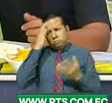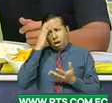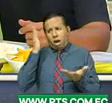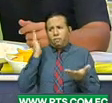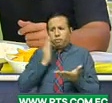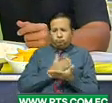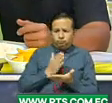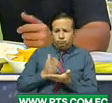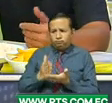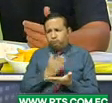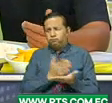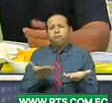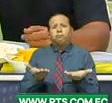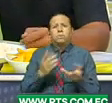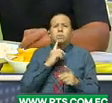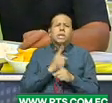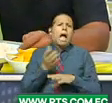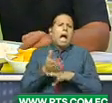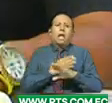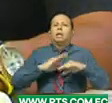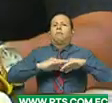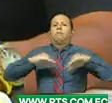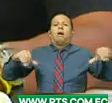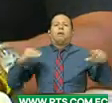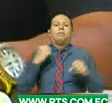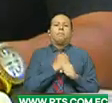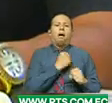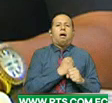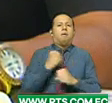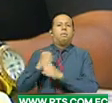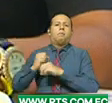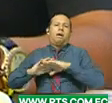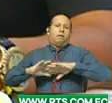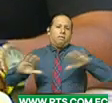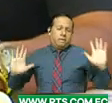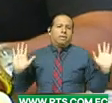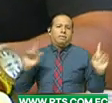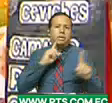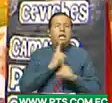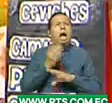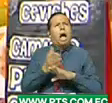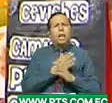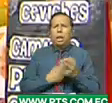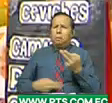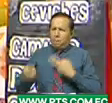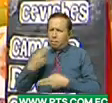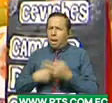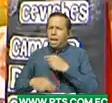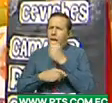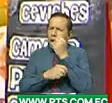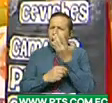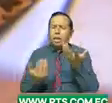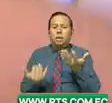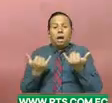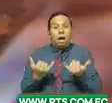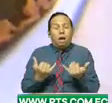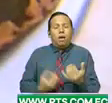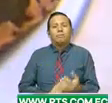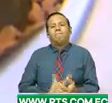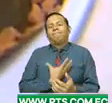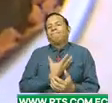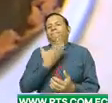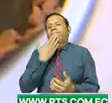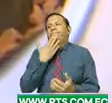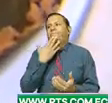nosotros hemos tenido otras actividades también, ¿no? Tuvimos una carnicería. Y lo que más le emociona es que sus